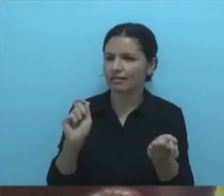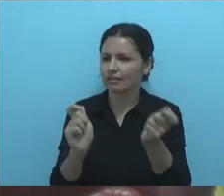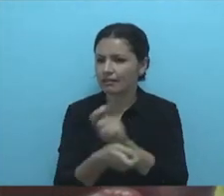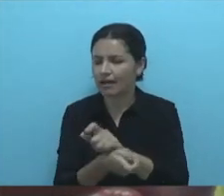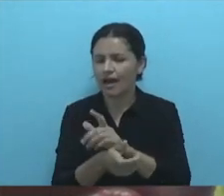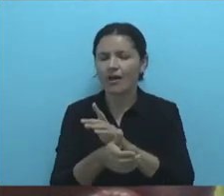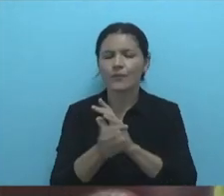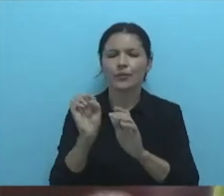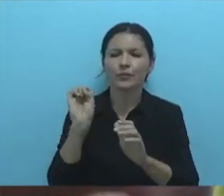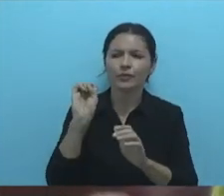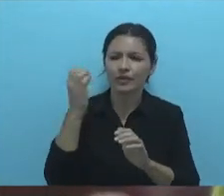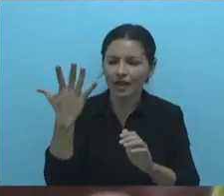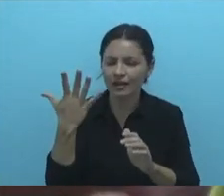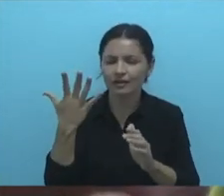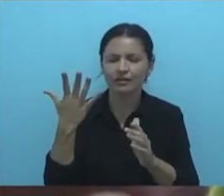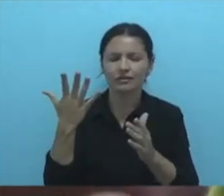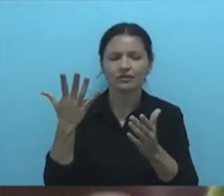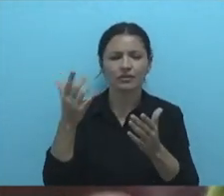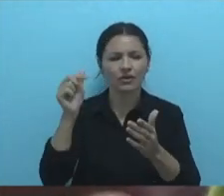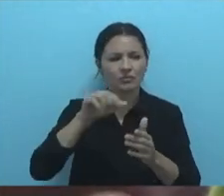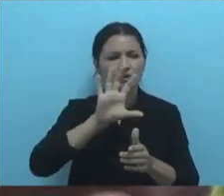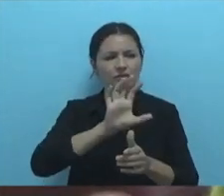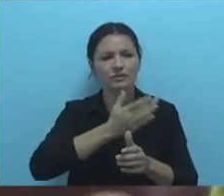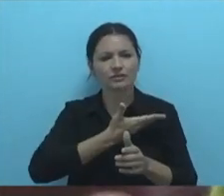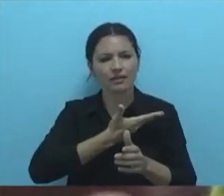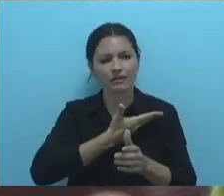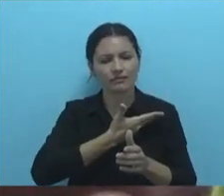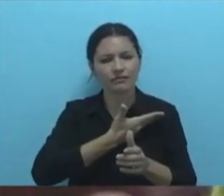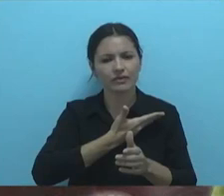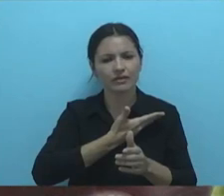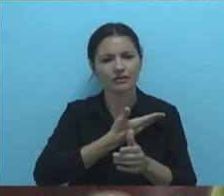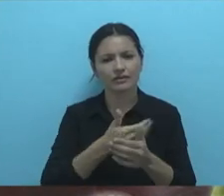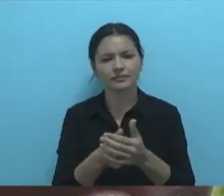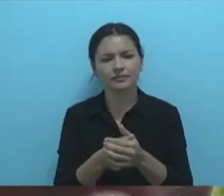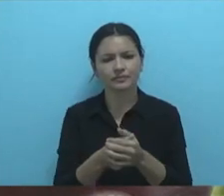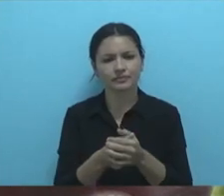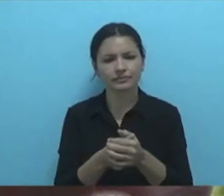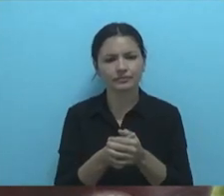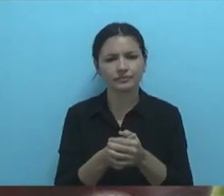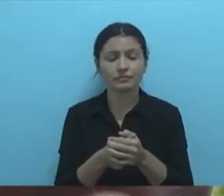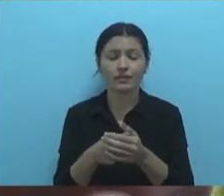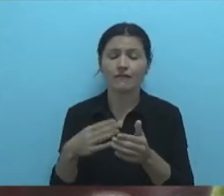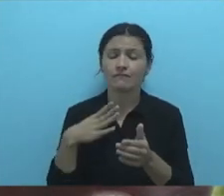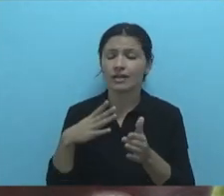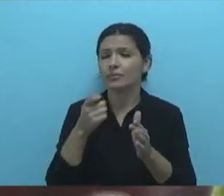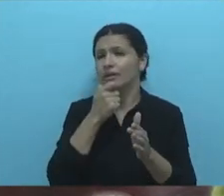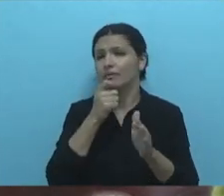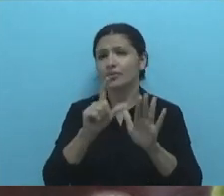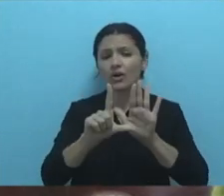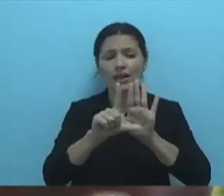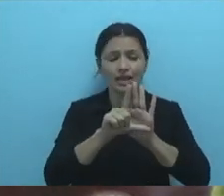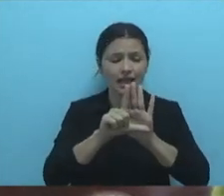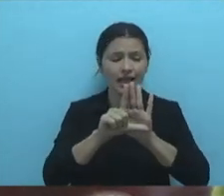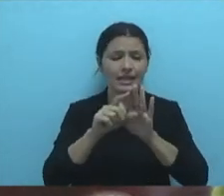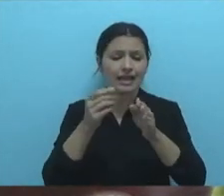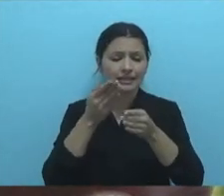los del no se puede hacer que la provincia de Santa Fe no tenga ley de acceso a la información no